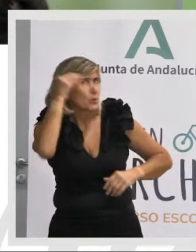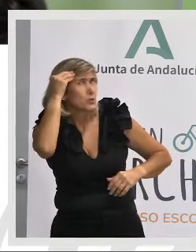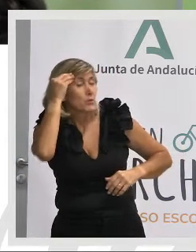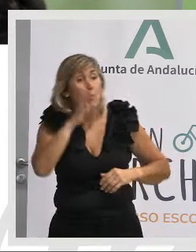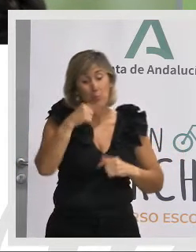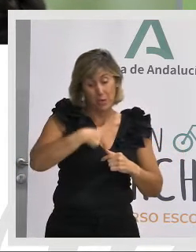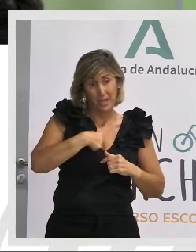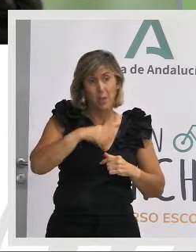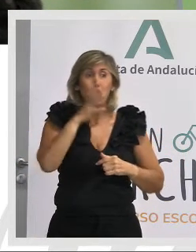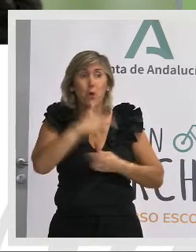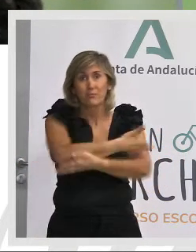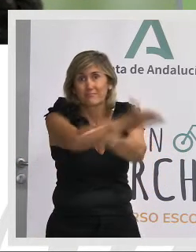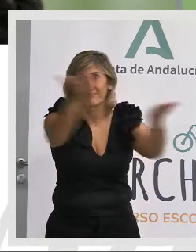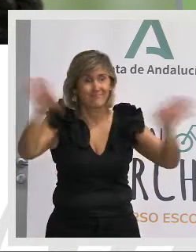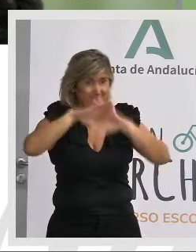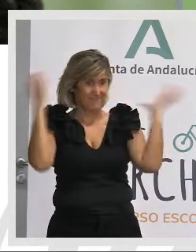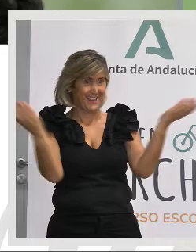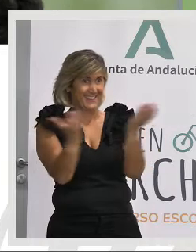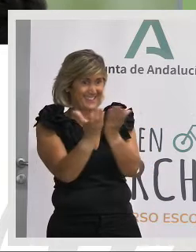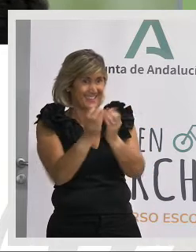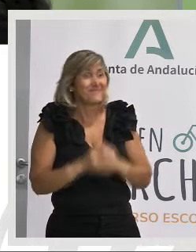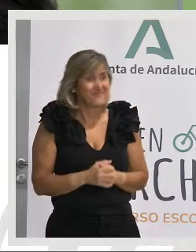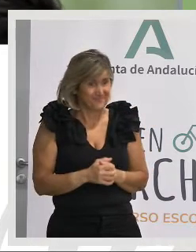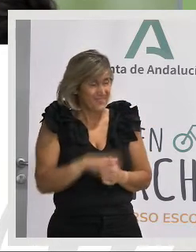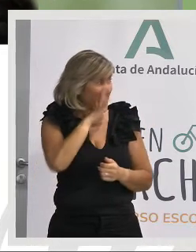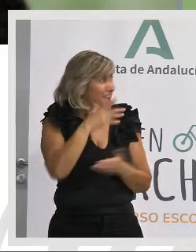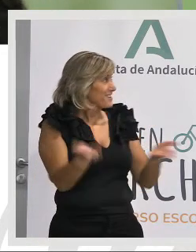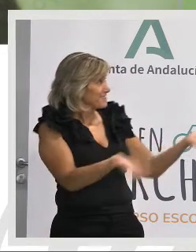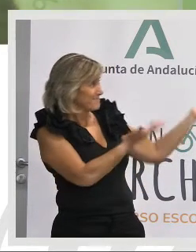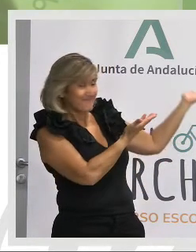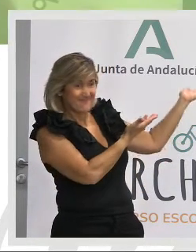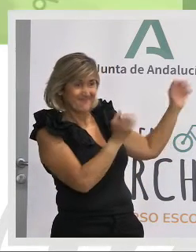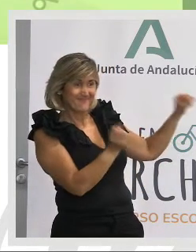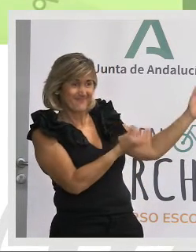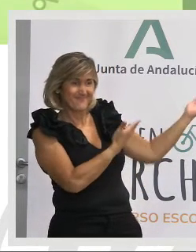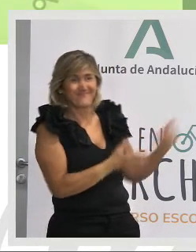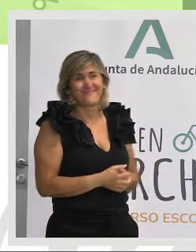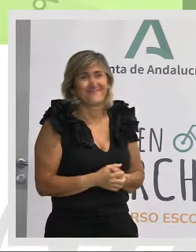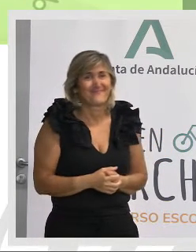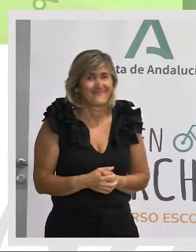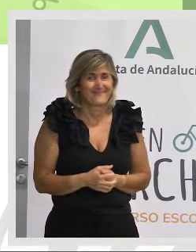por el planeta». Vamos a ver este proyecto en el siguiente vídeo.